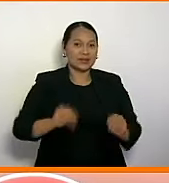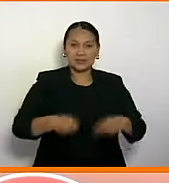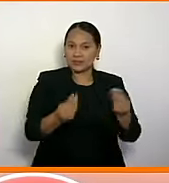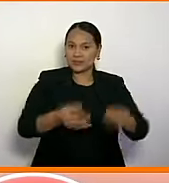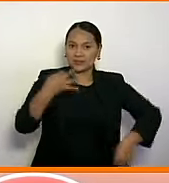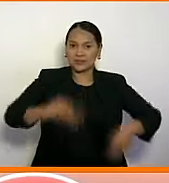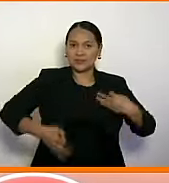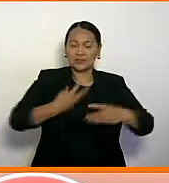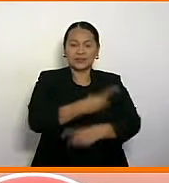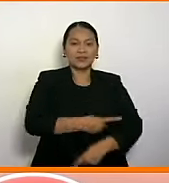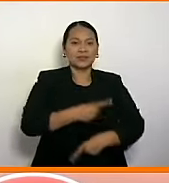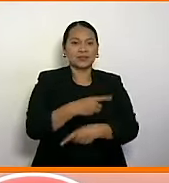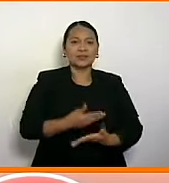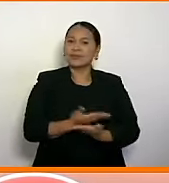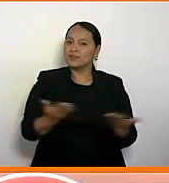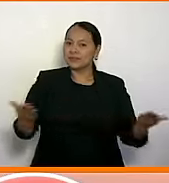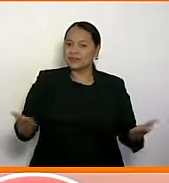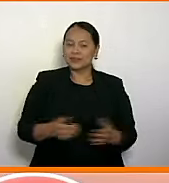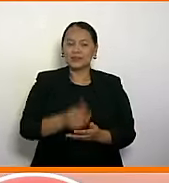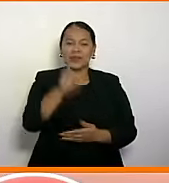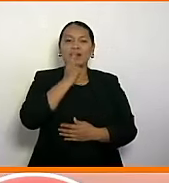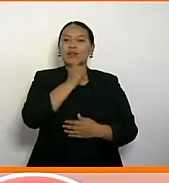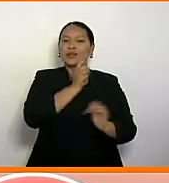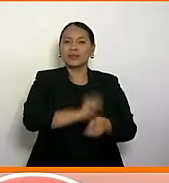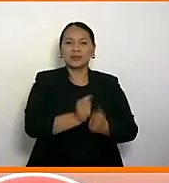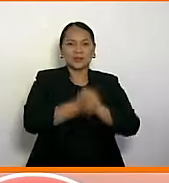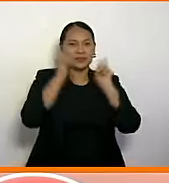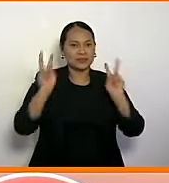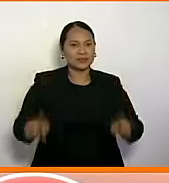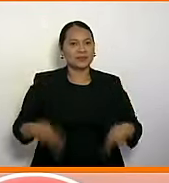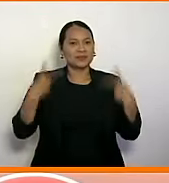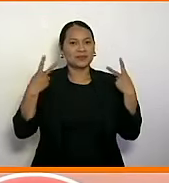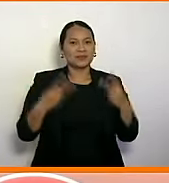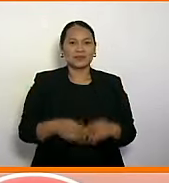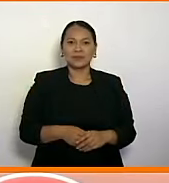y la diversión hasta sus hogares. Loto, te cambia la vida.